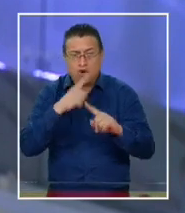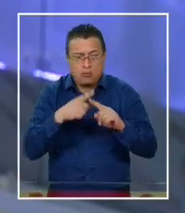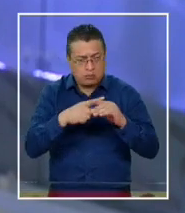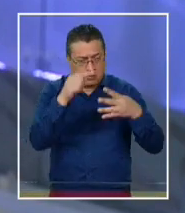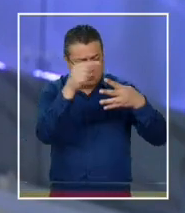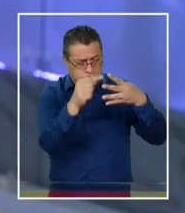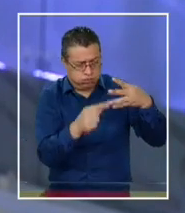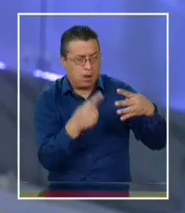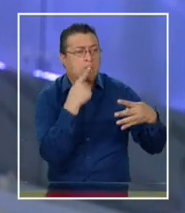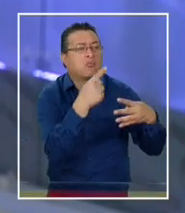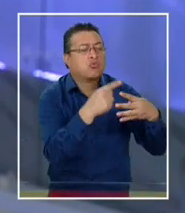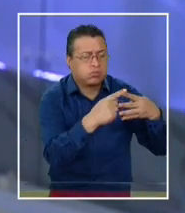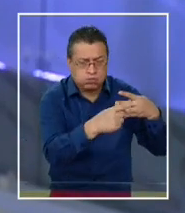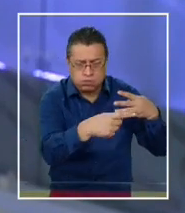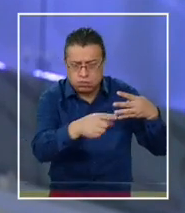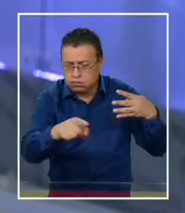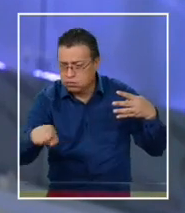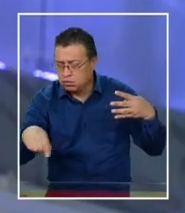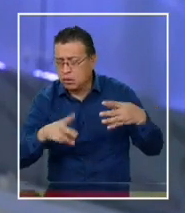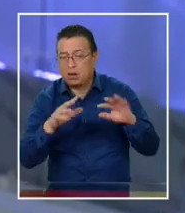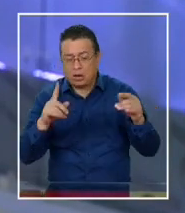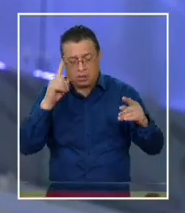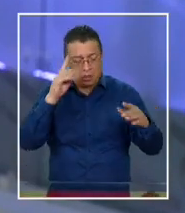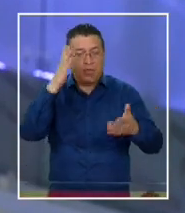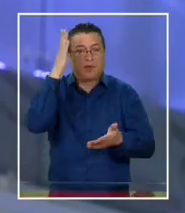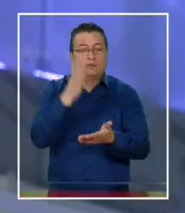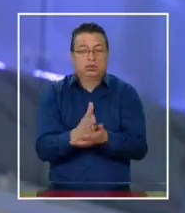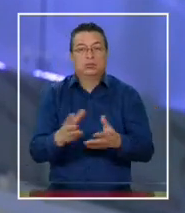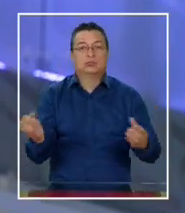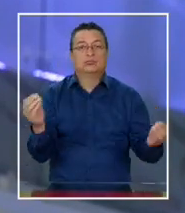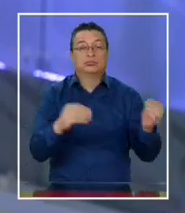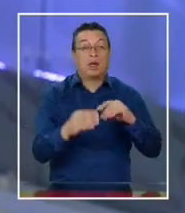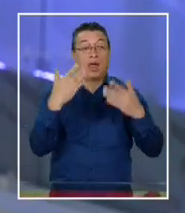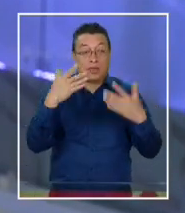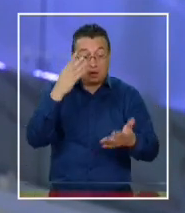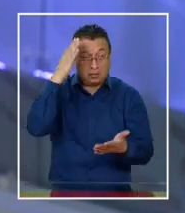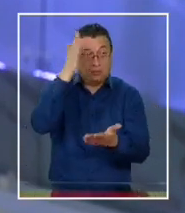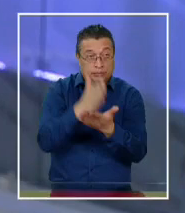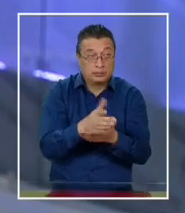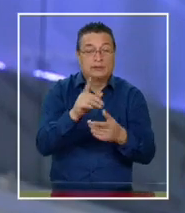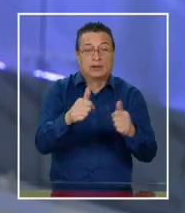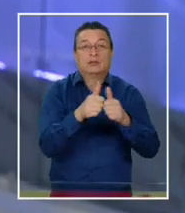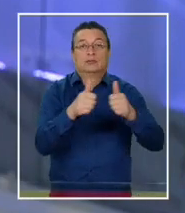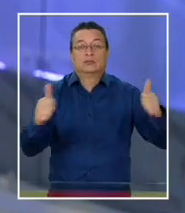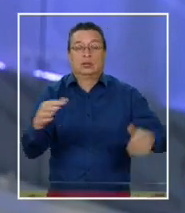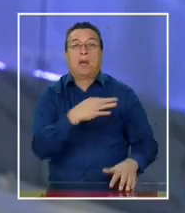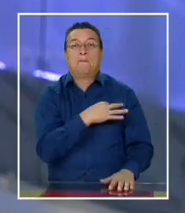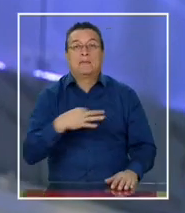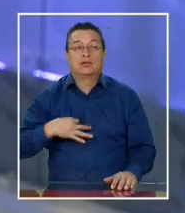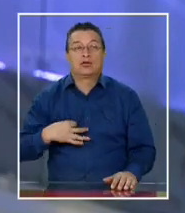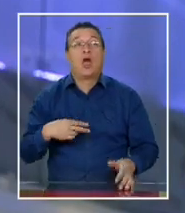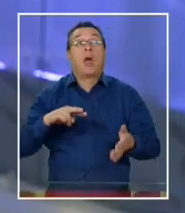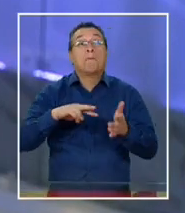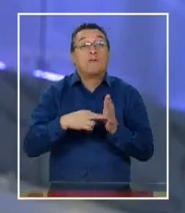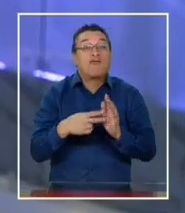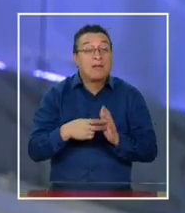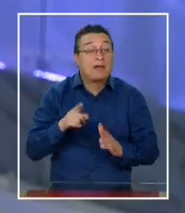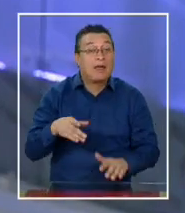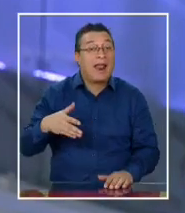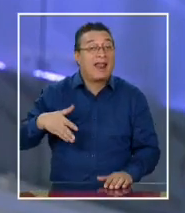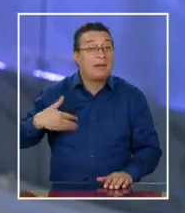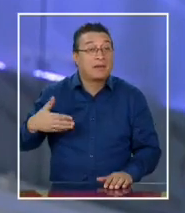se ven distintas fórmulas y se toma una decisión cuando se tomó la decisión Ese fue el gabinete que existió el problema es que lamentablemente